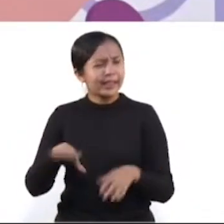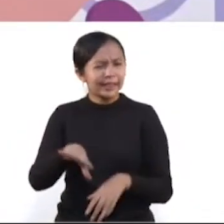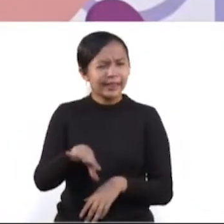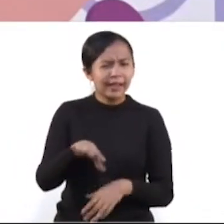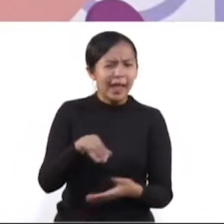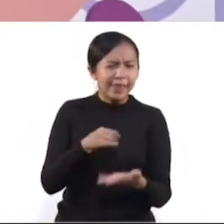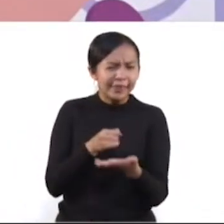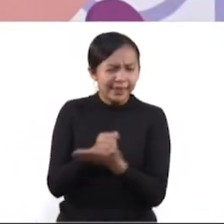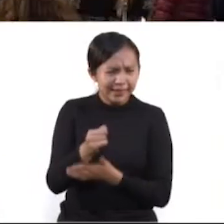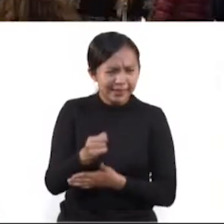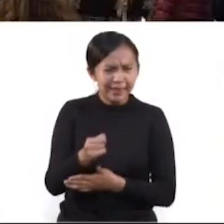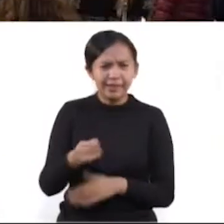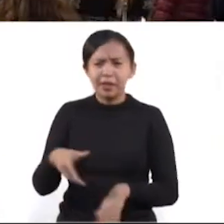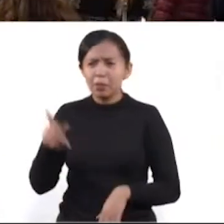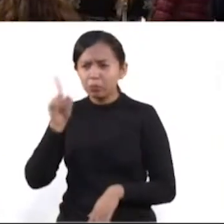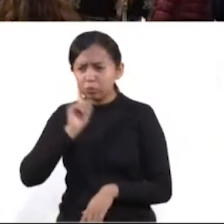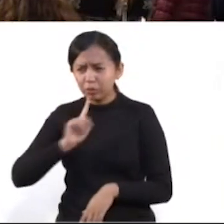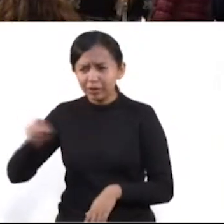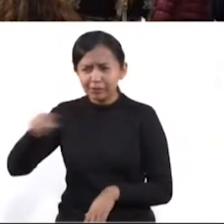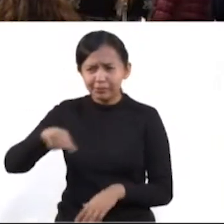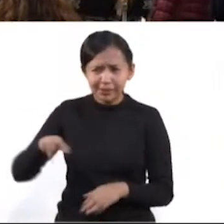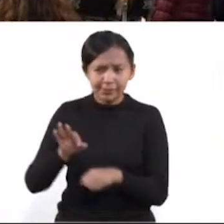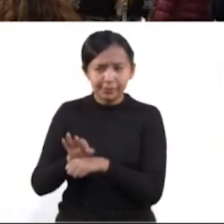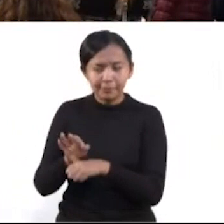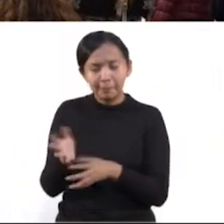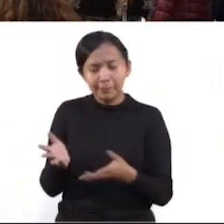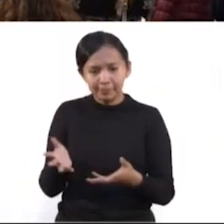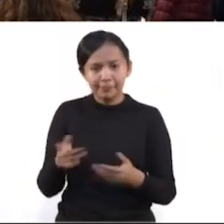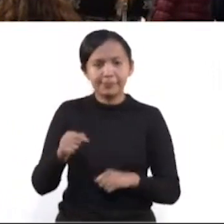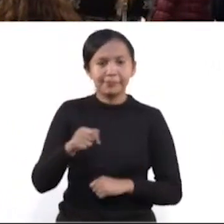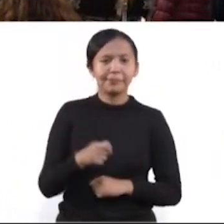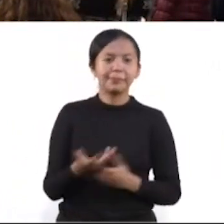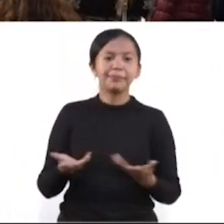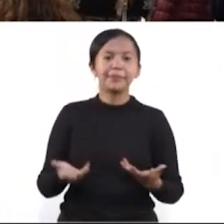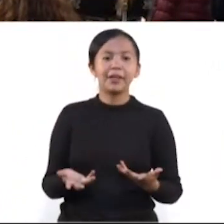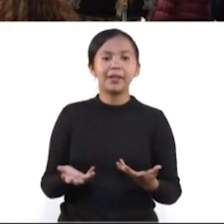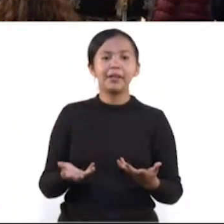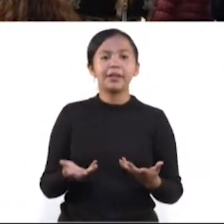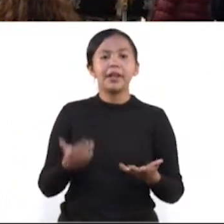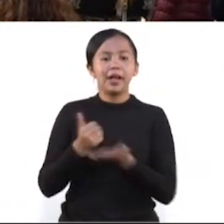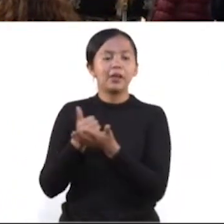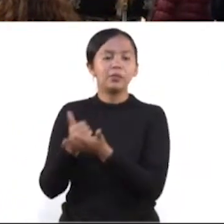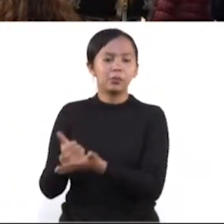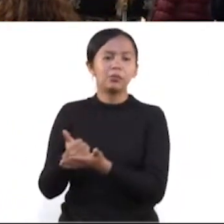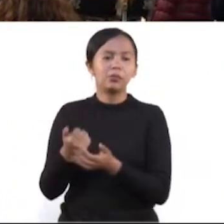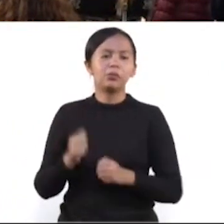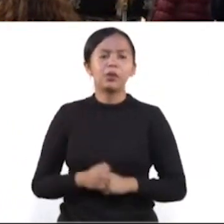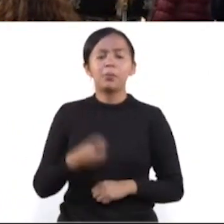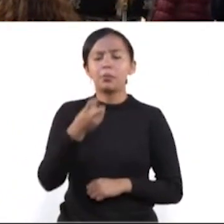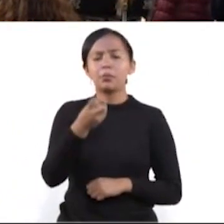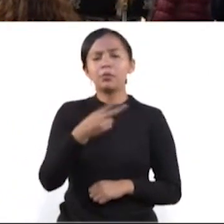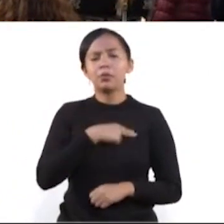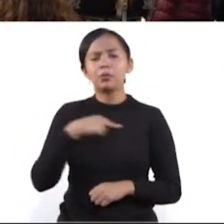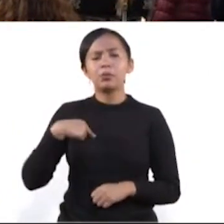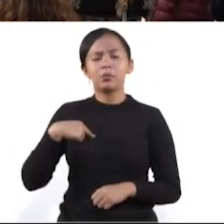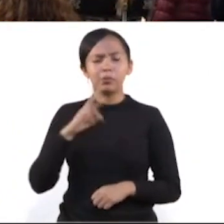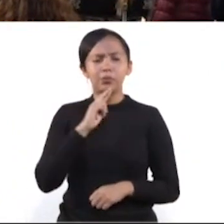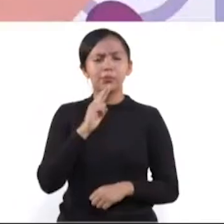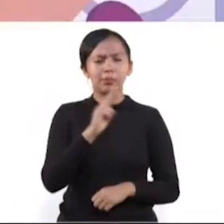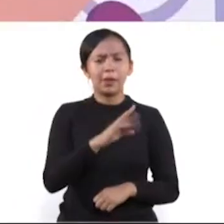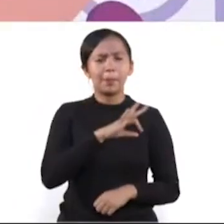En lo que va del 2022, las muertes violentas de mujeres han disminuido 30% en la capital del país. Dicha cifra